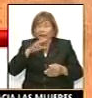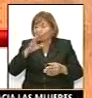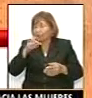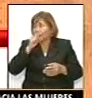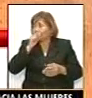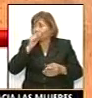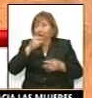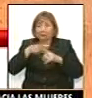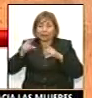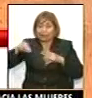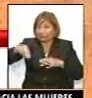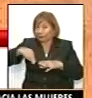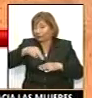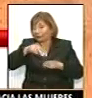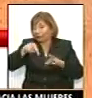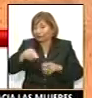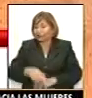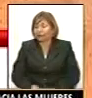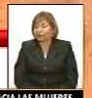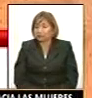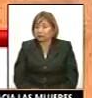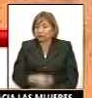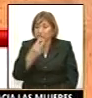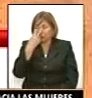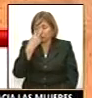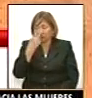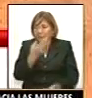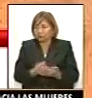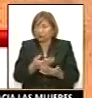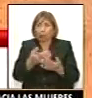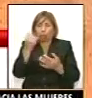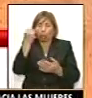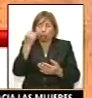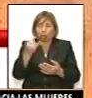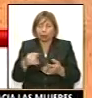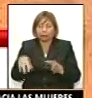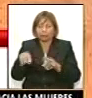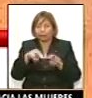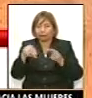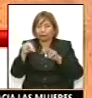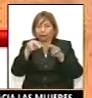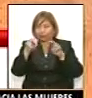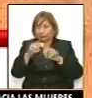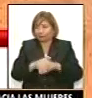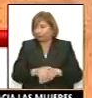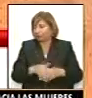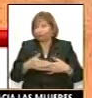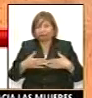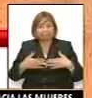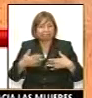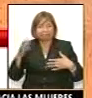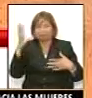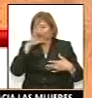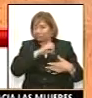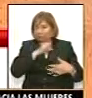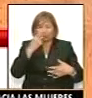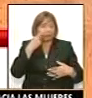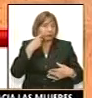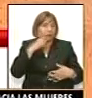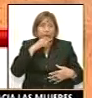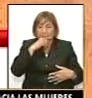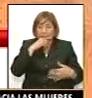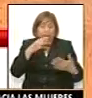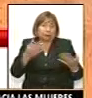periodistas incluso que caminan por ahí, veríamos a todos esqueletos humanos caminando. No podríamos diferenciar si algunos son hombres o